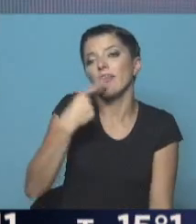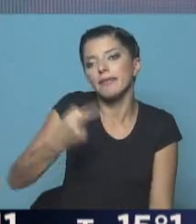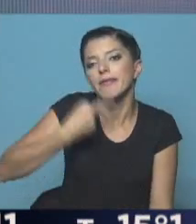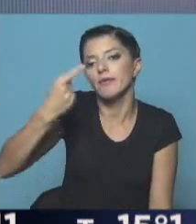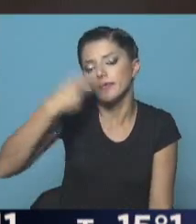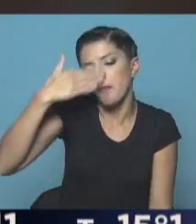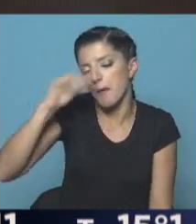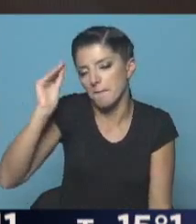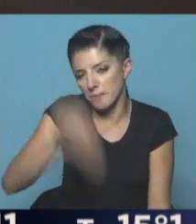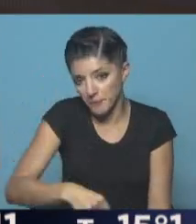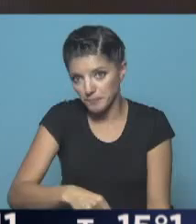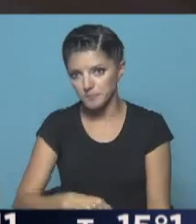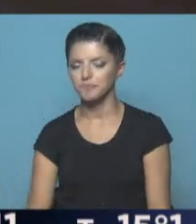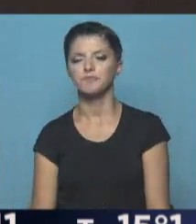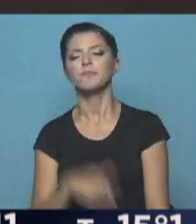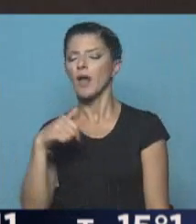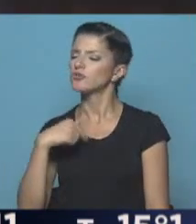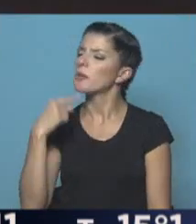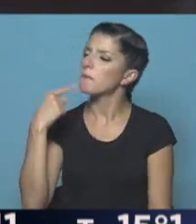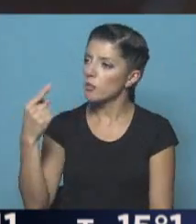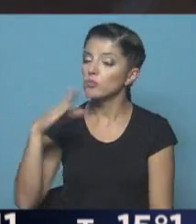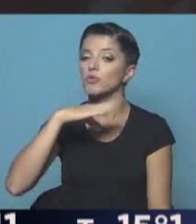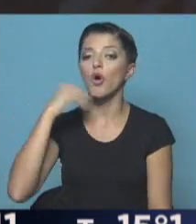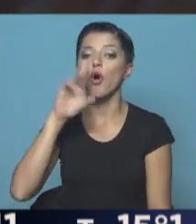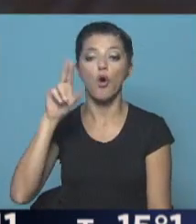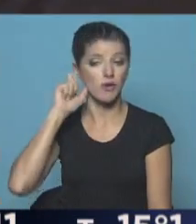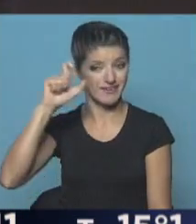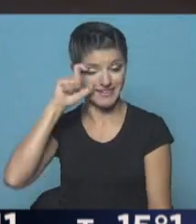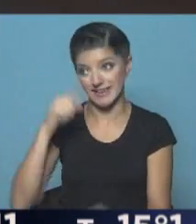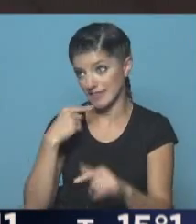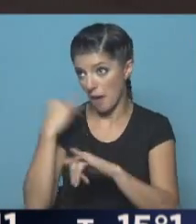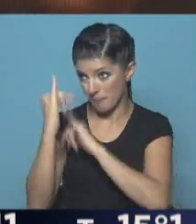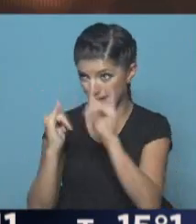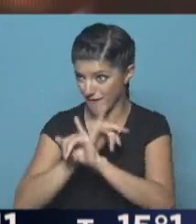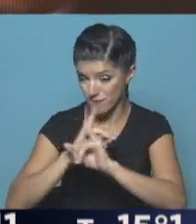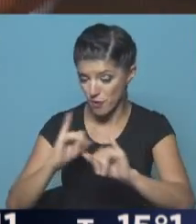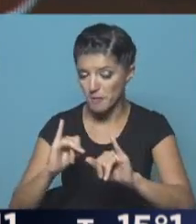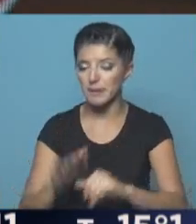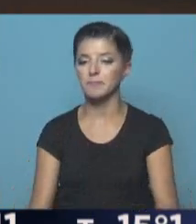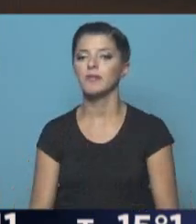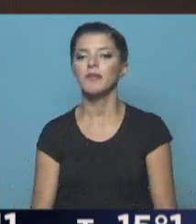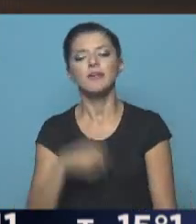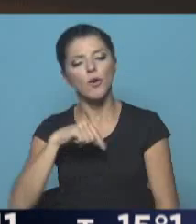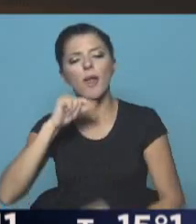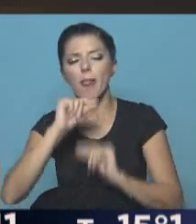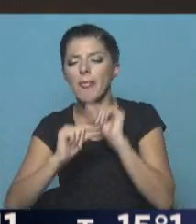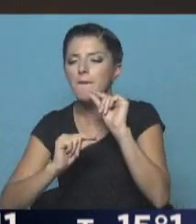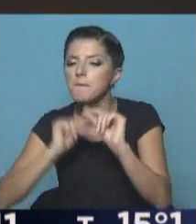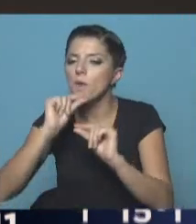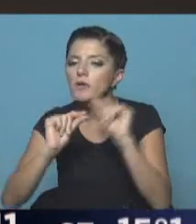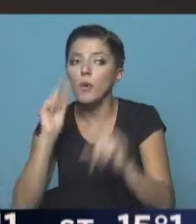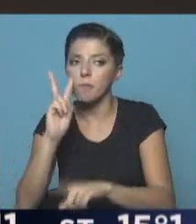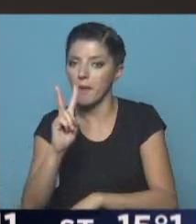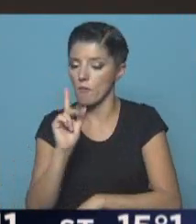Y lo que estamos viendo ahora, a ver Jorge si coincidís, y es lo que dice el informe por otra parte, ¿no? Es que se empieza a ver efectivamente